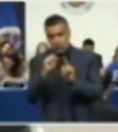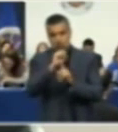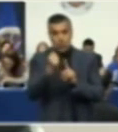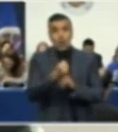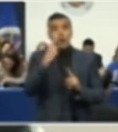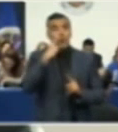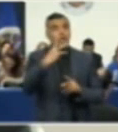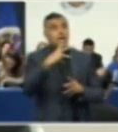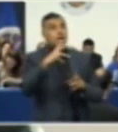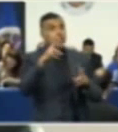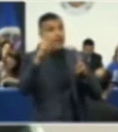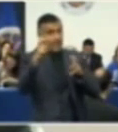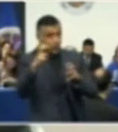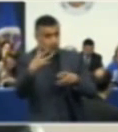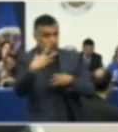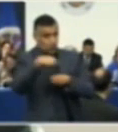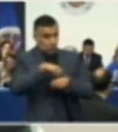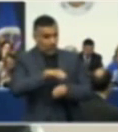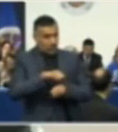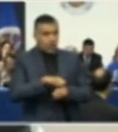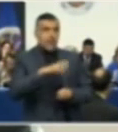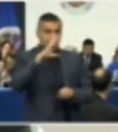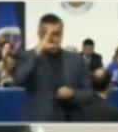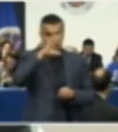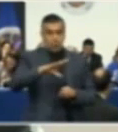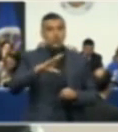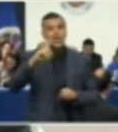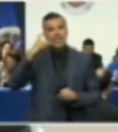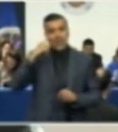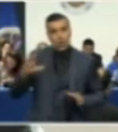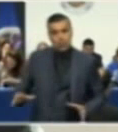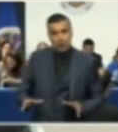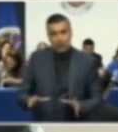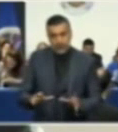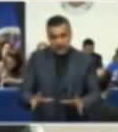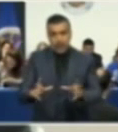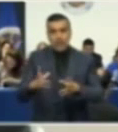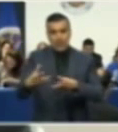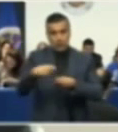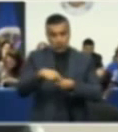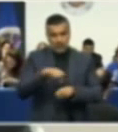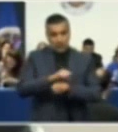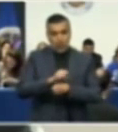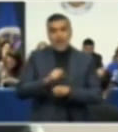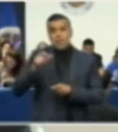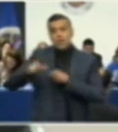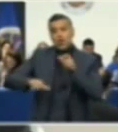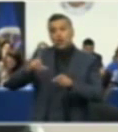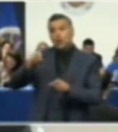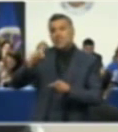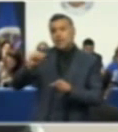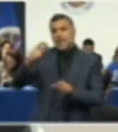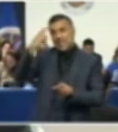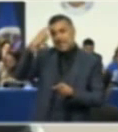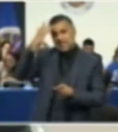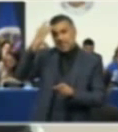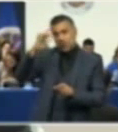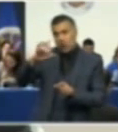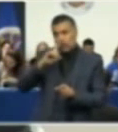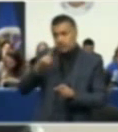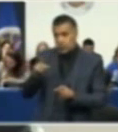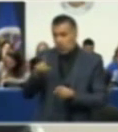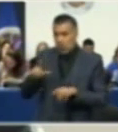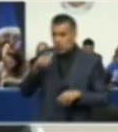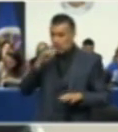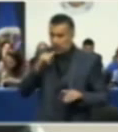caso de la inclusión laboral, que como bien sabemos el Estado promueve el empleo inclusivo, las personas con discapacidad intelectual que estén interdictadas